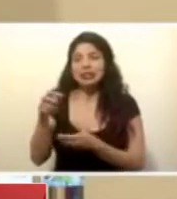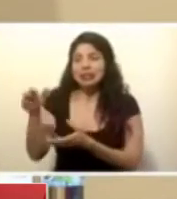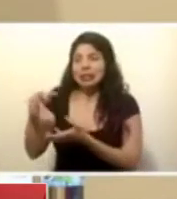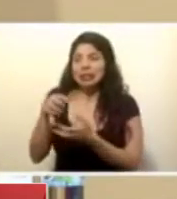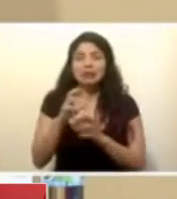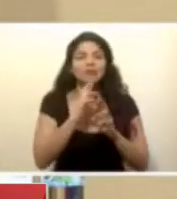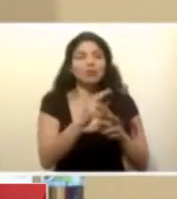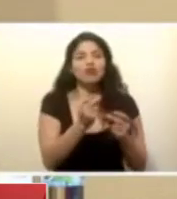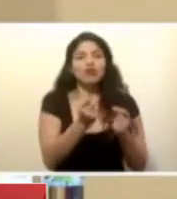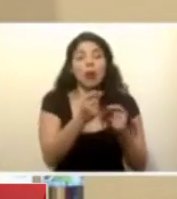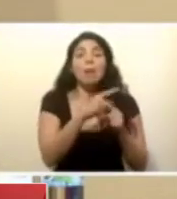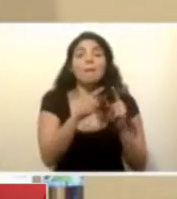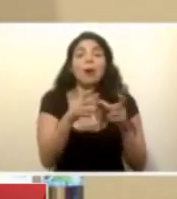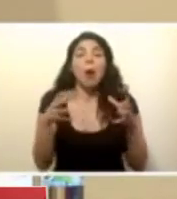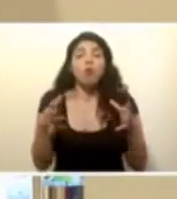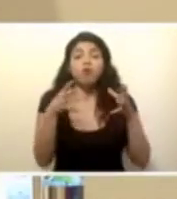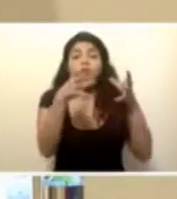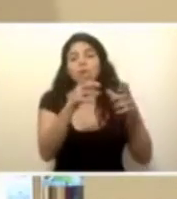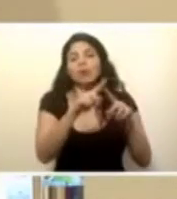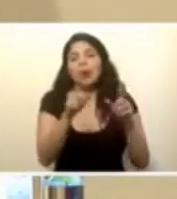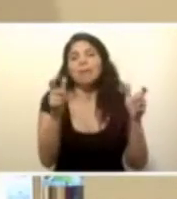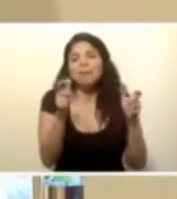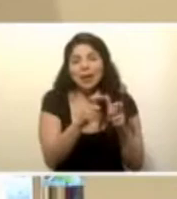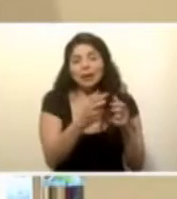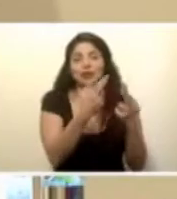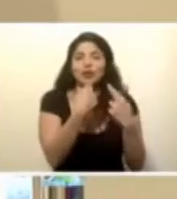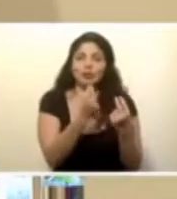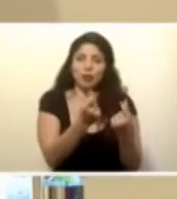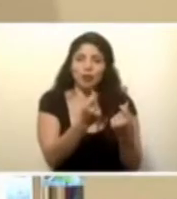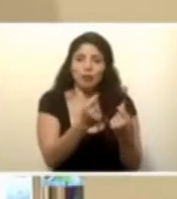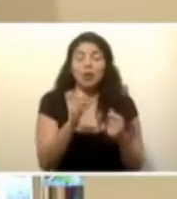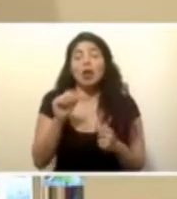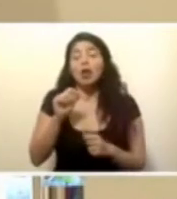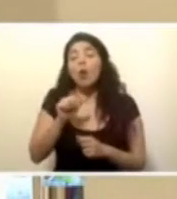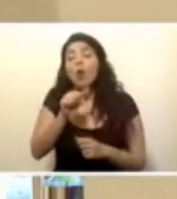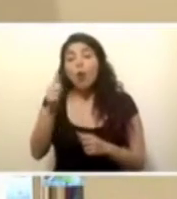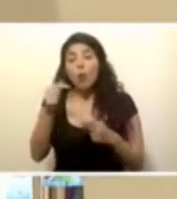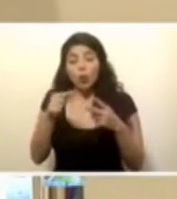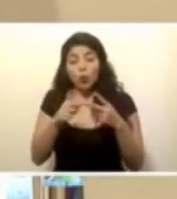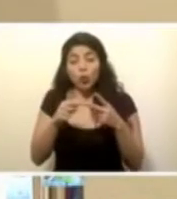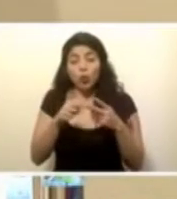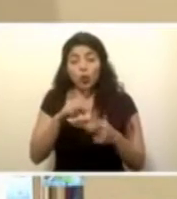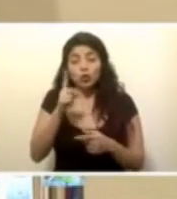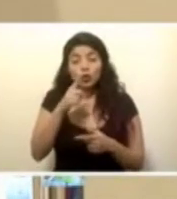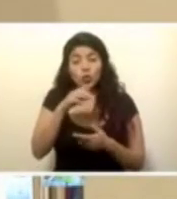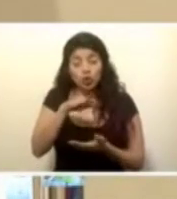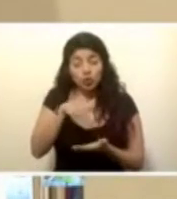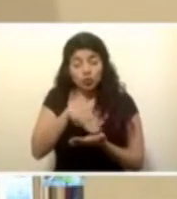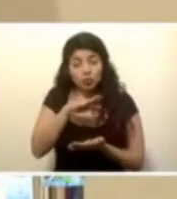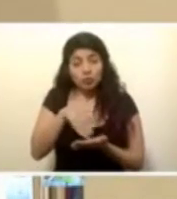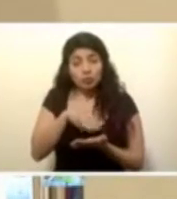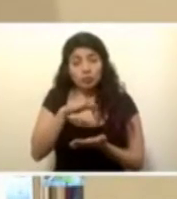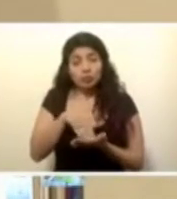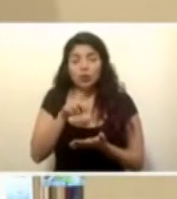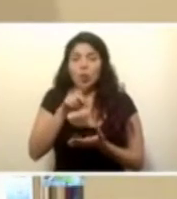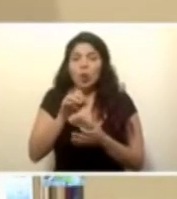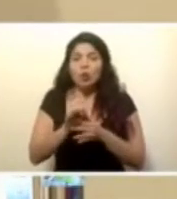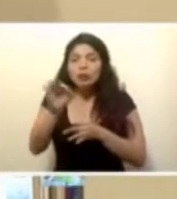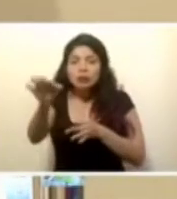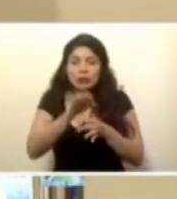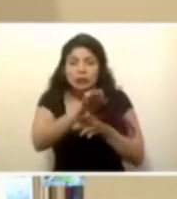respuesta rápida. Otra es descentralizar, más allá del Valle Central,